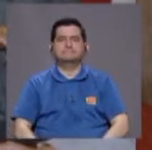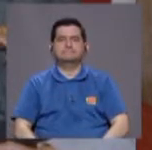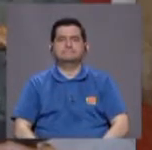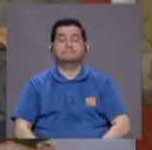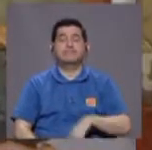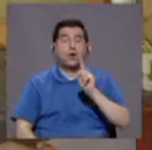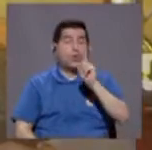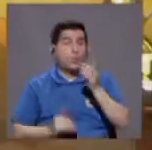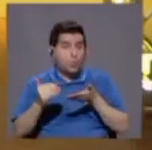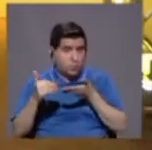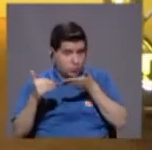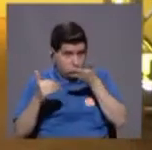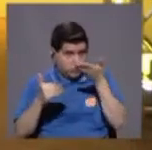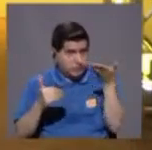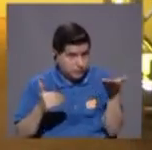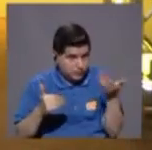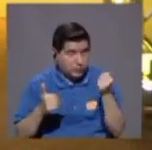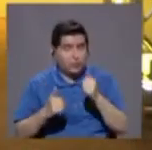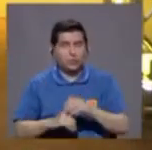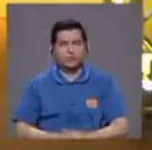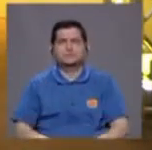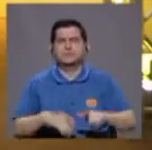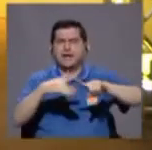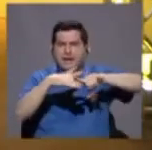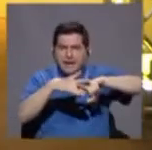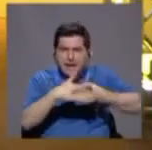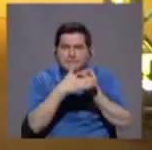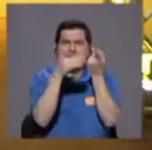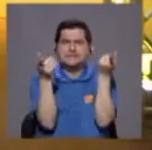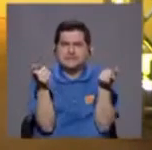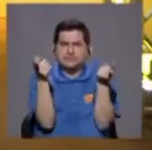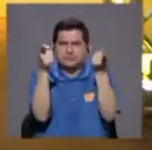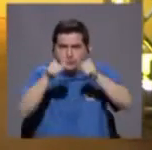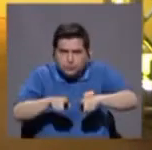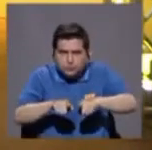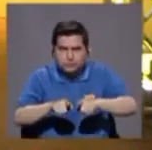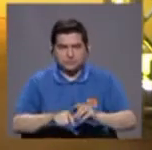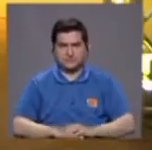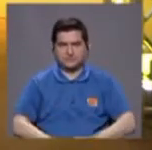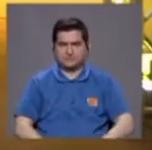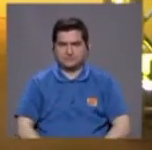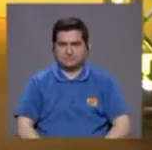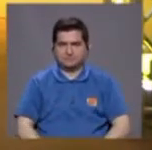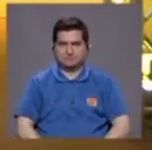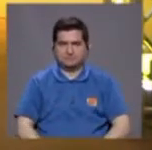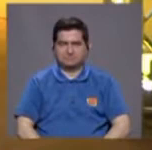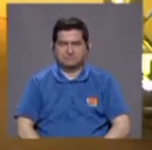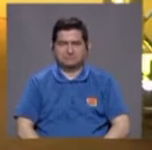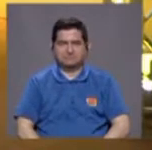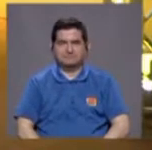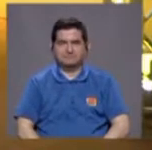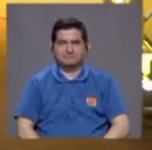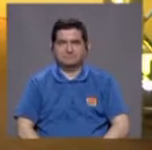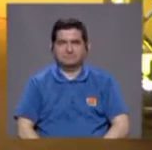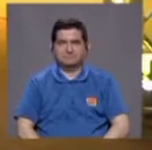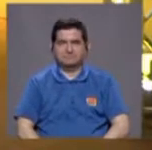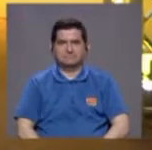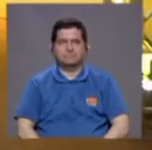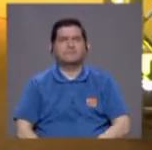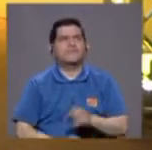Una de las cosas que empezaban a ocurrir, don Santiago, es que en